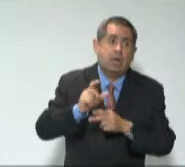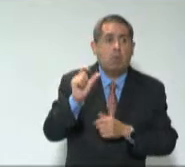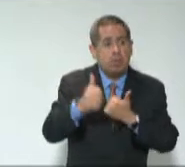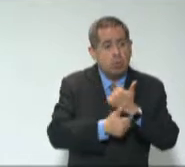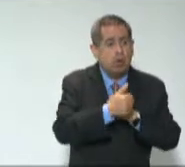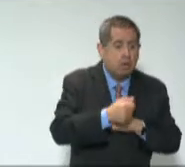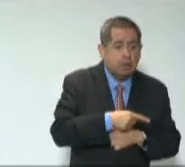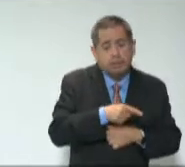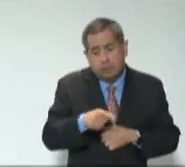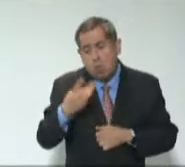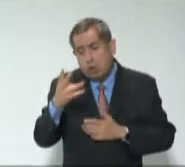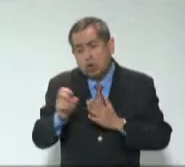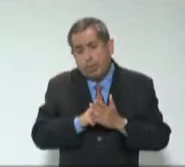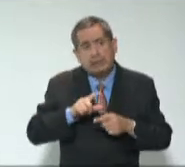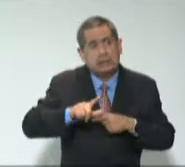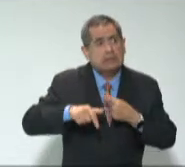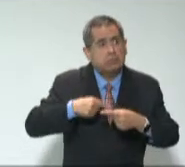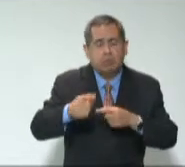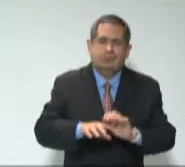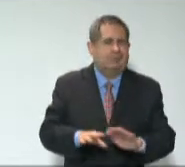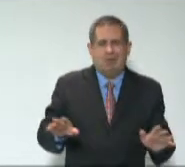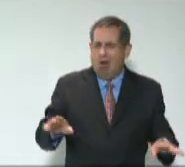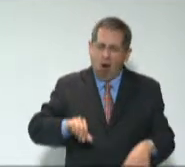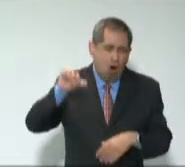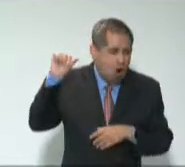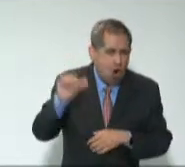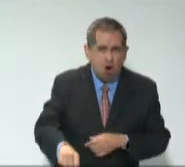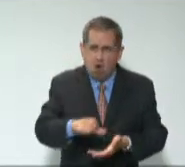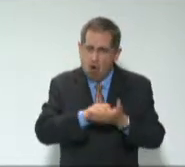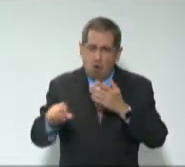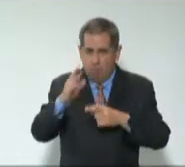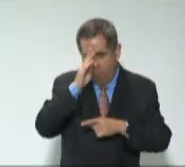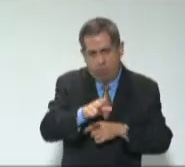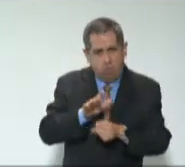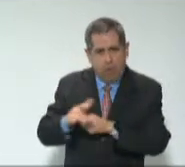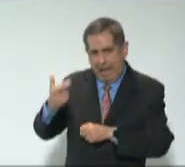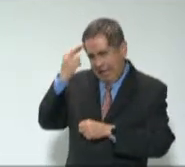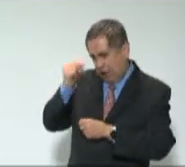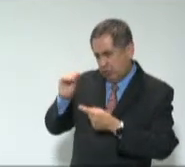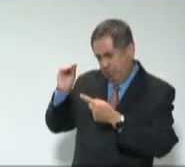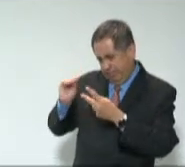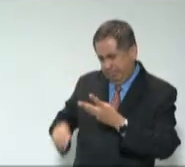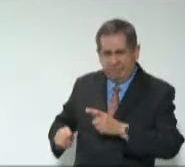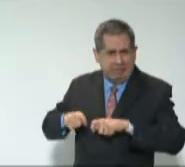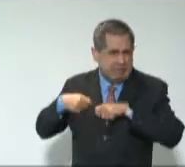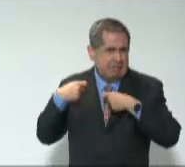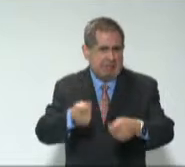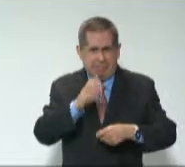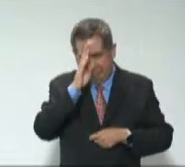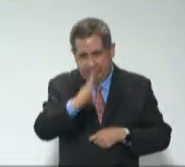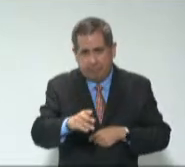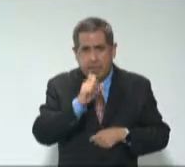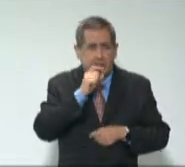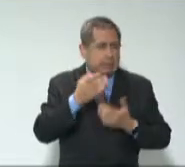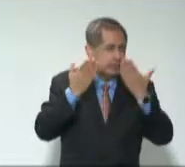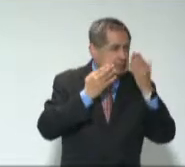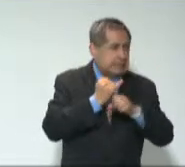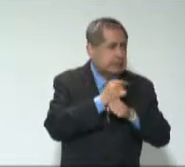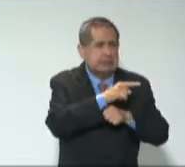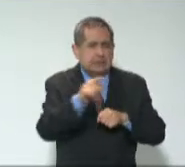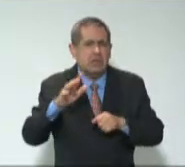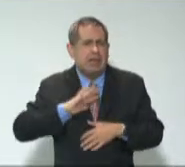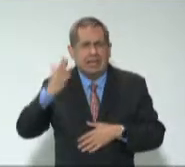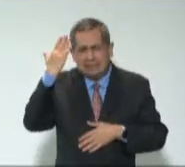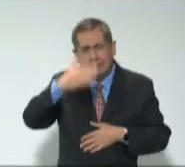4 meses después en ese sentido Pero tiene que tener una justificación y además tiene que haber un estudio de Mercado todo lo que ya